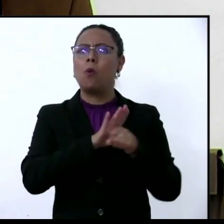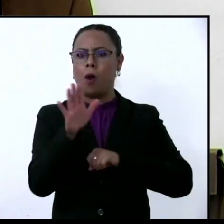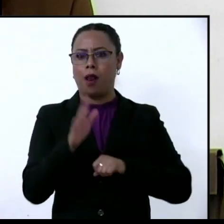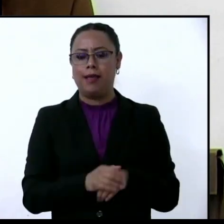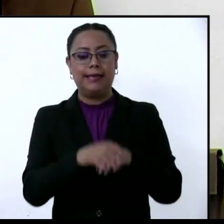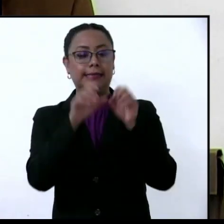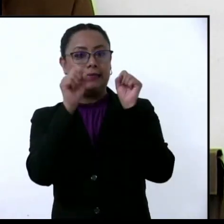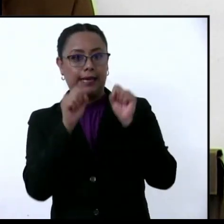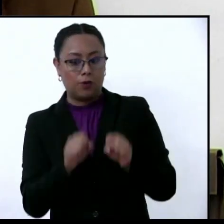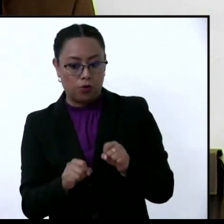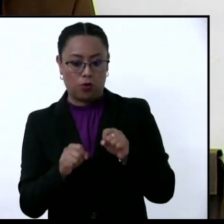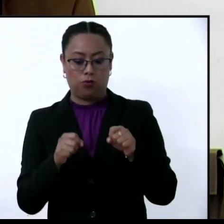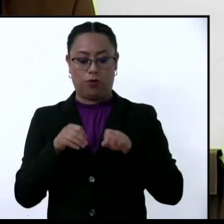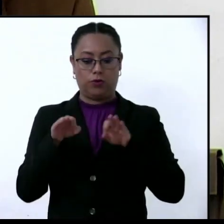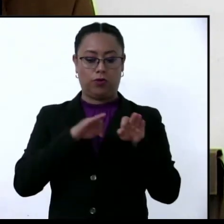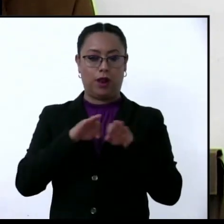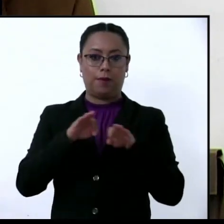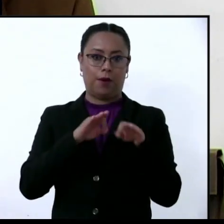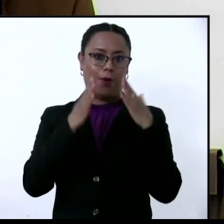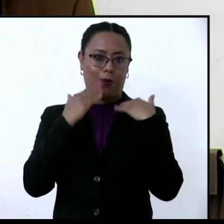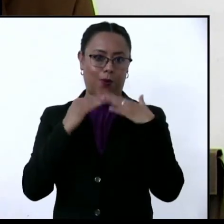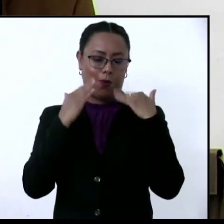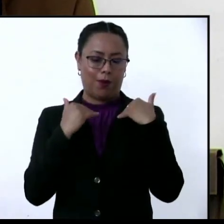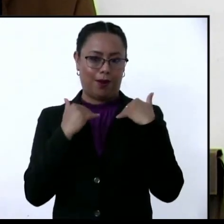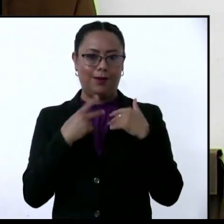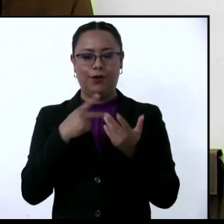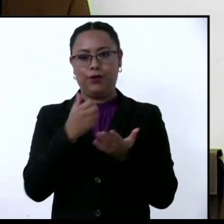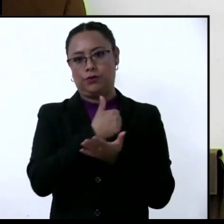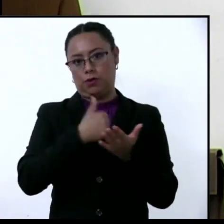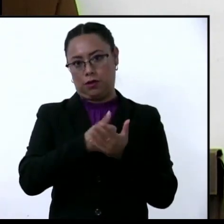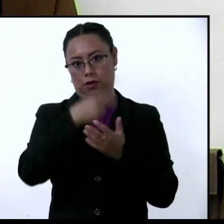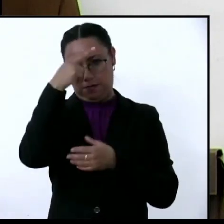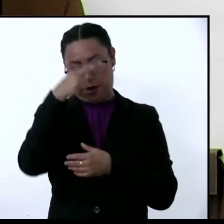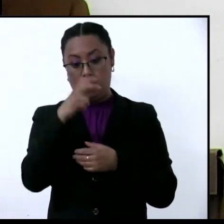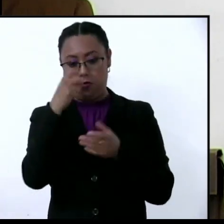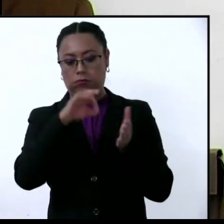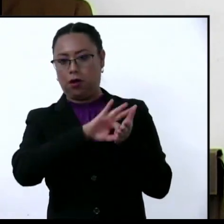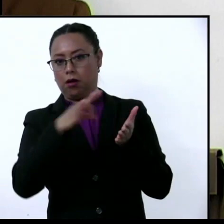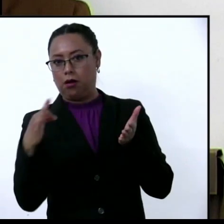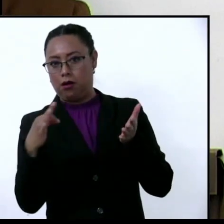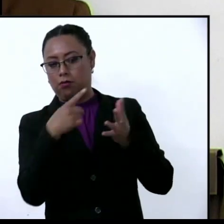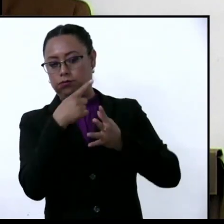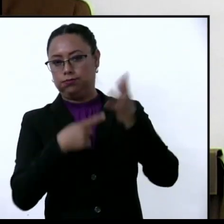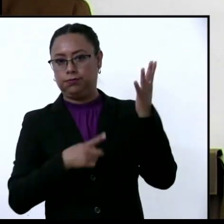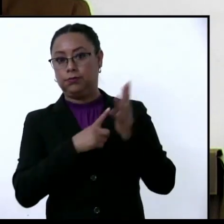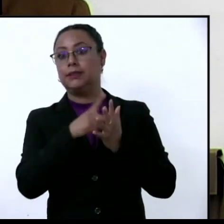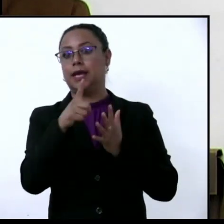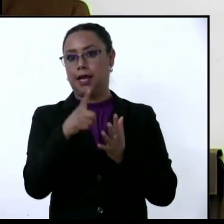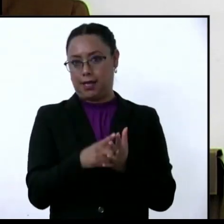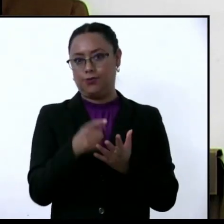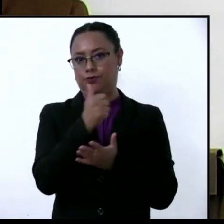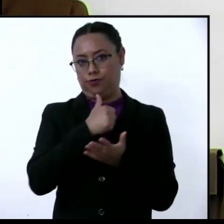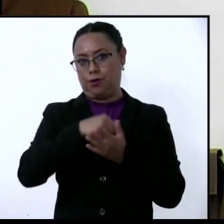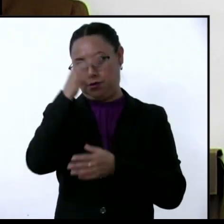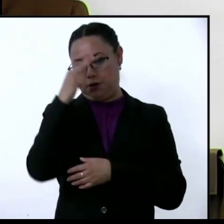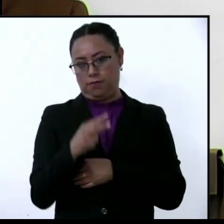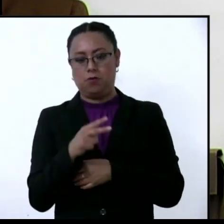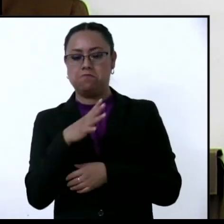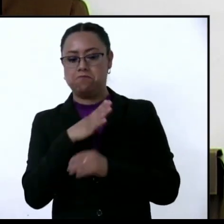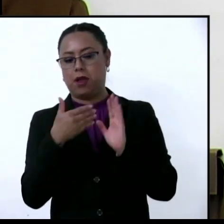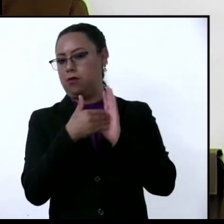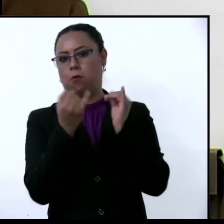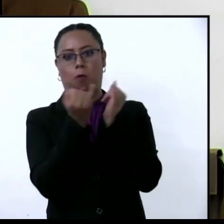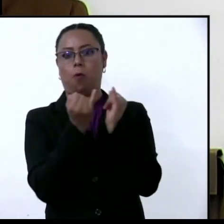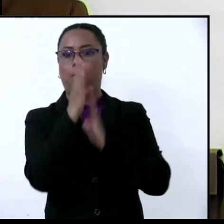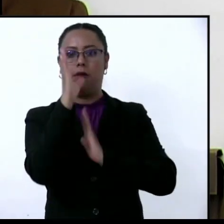El seguro de desempleo en Ciudad de México forma parte del catálogo de derechos que contempla la propia Constitución Política de la Ciudad de